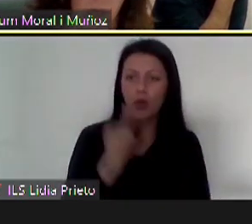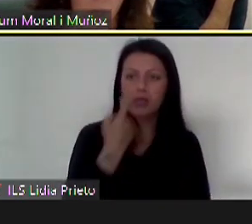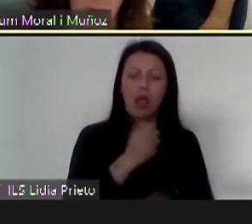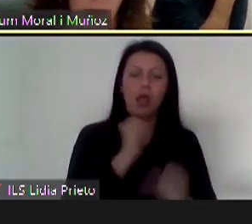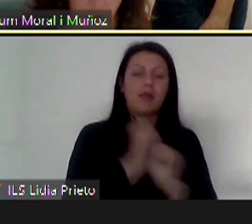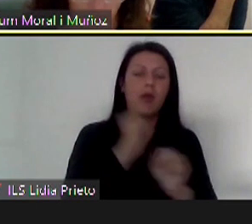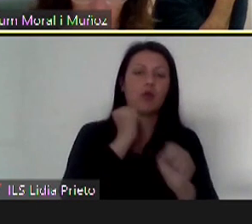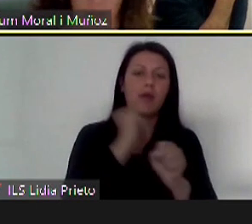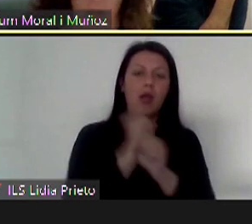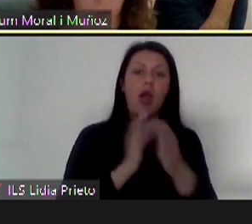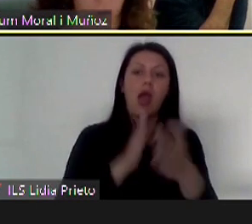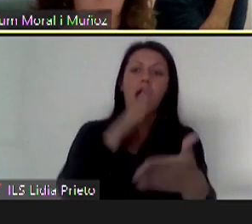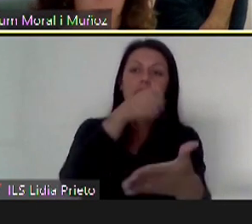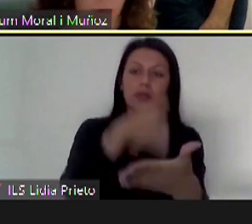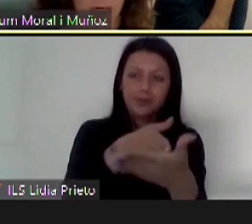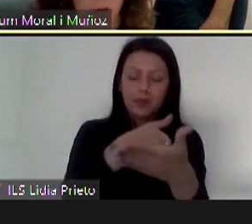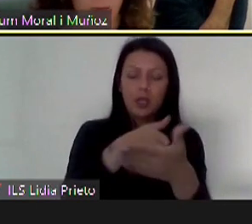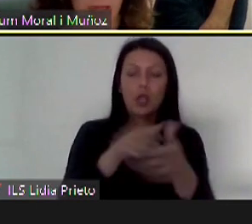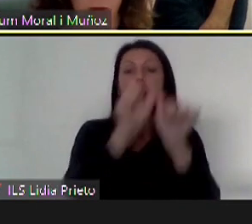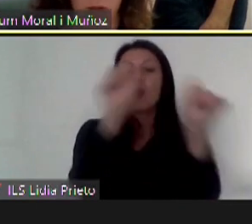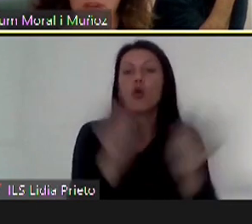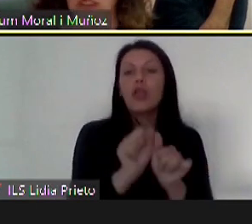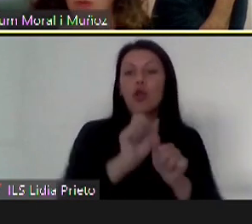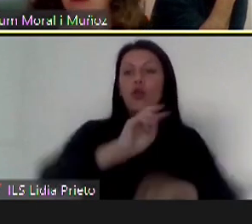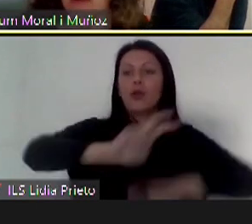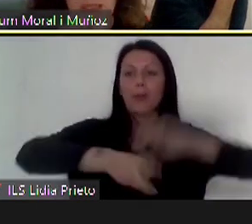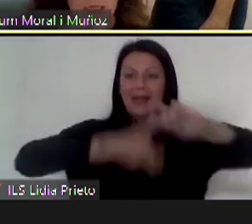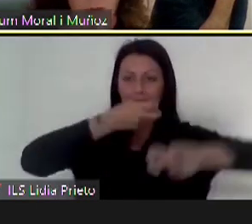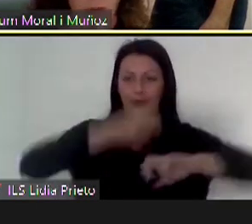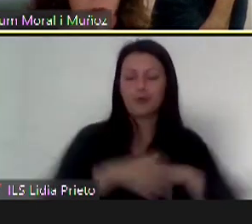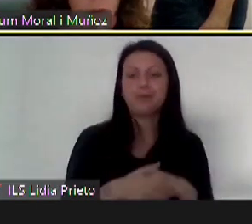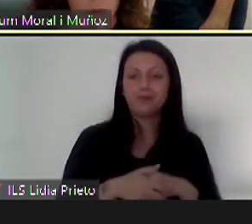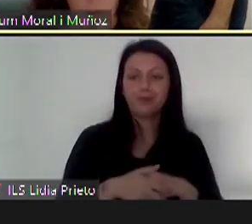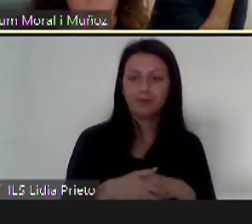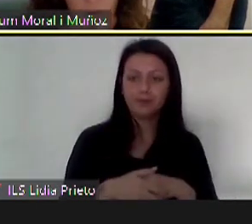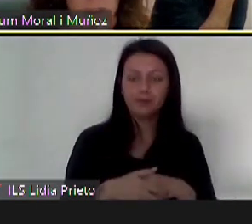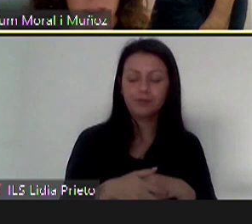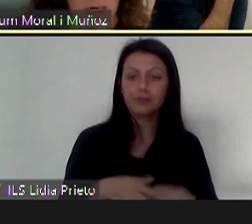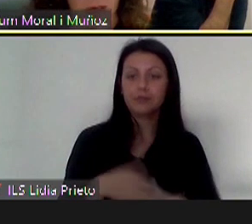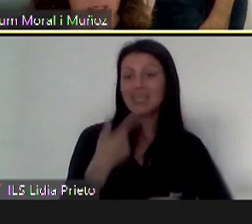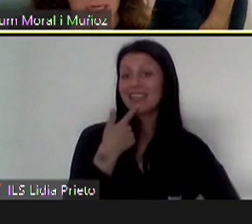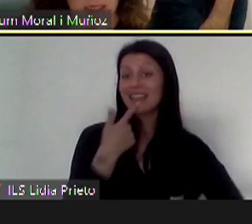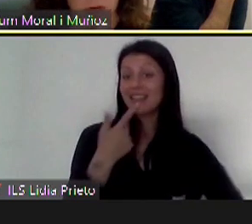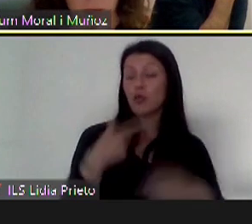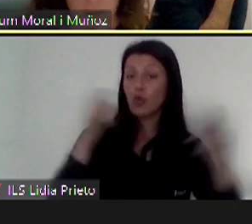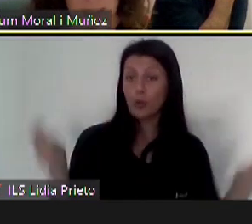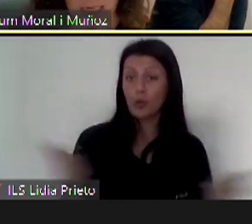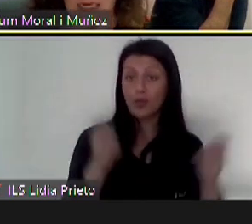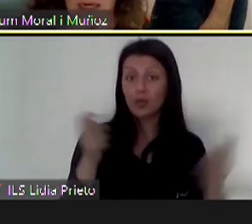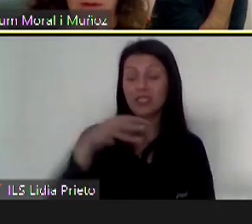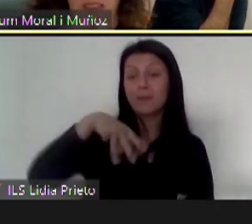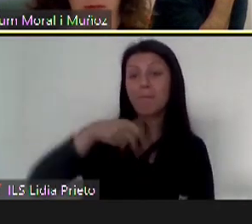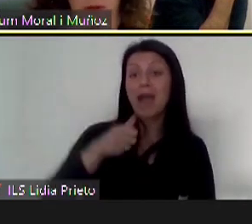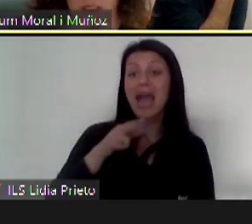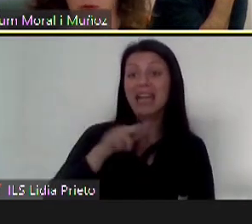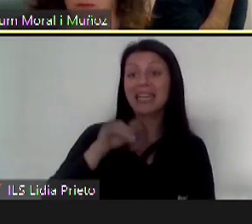un modelo de recuperación. Nosotros en el modelo de recuperación, bueno, hay que decir que uno de los promotores es Mariano Hernández, ¿no? Es